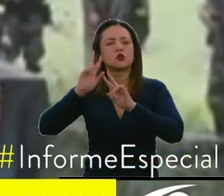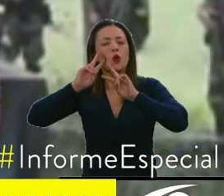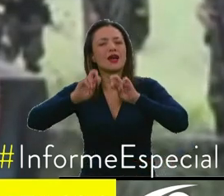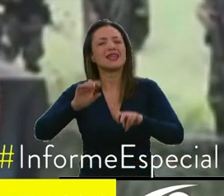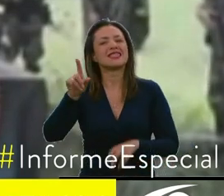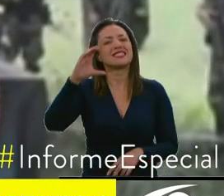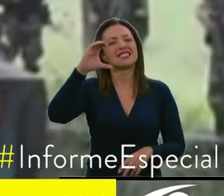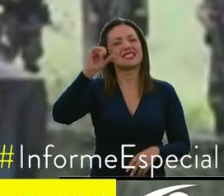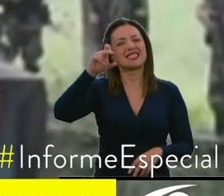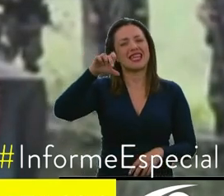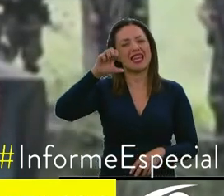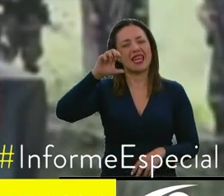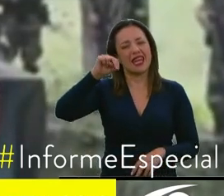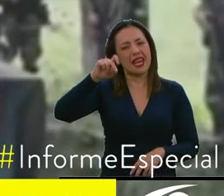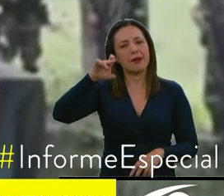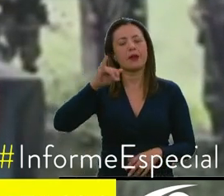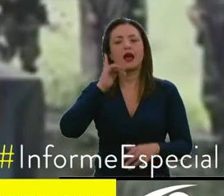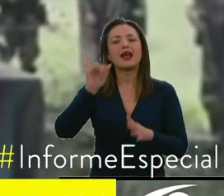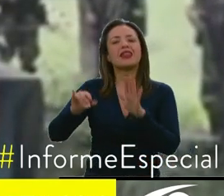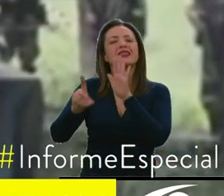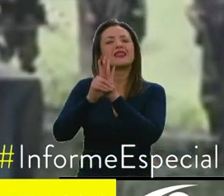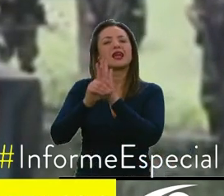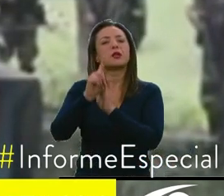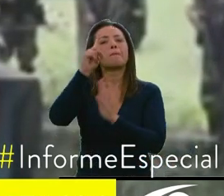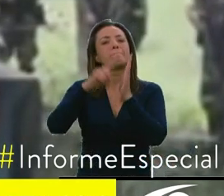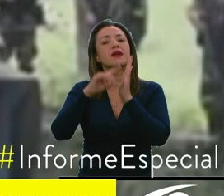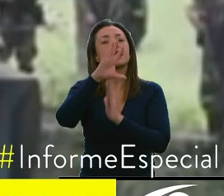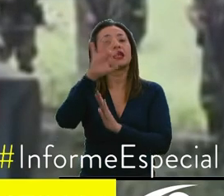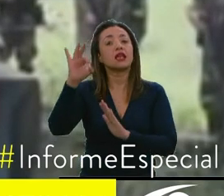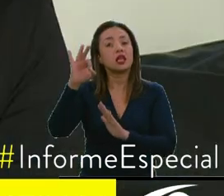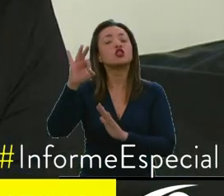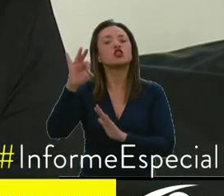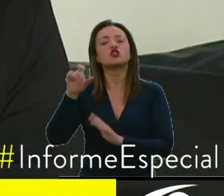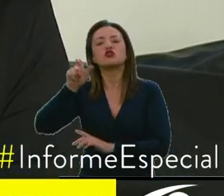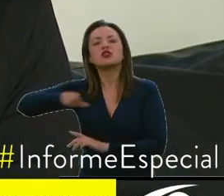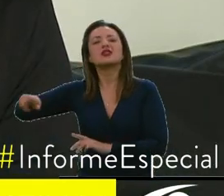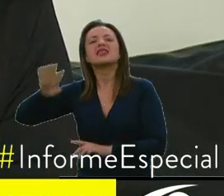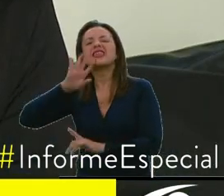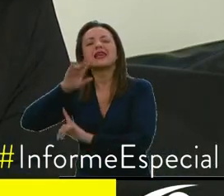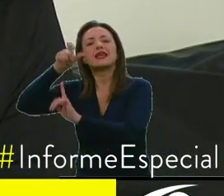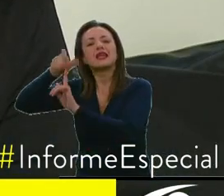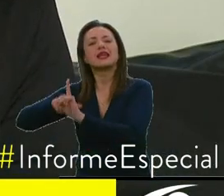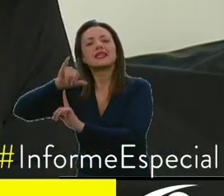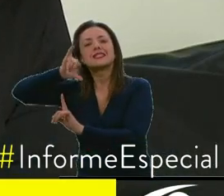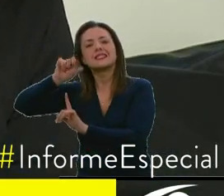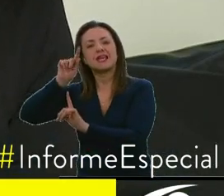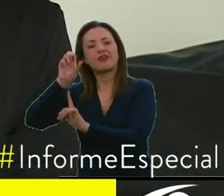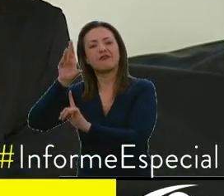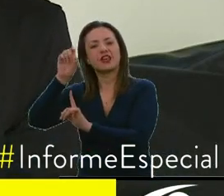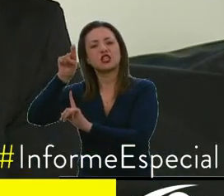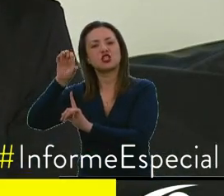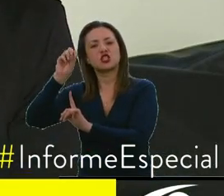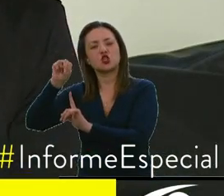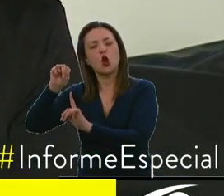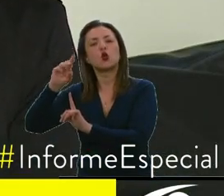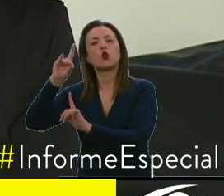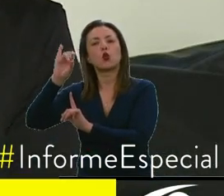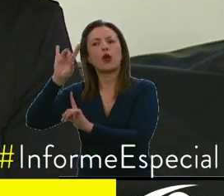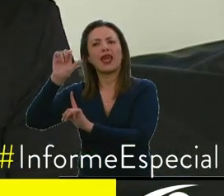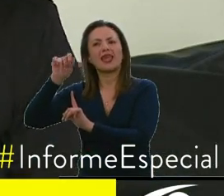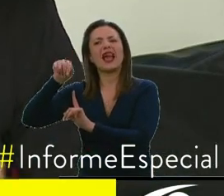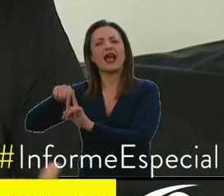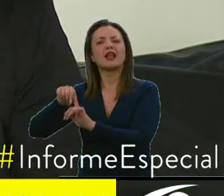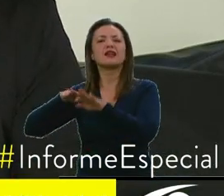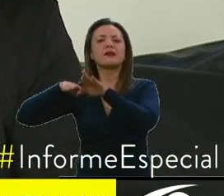la implementación del decreto 1500. Este decreto fue demandado por Jefferson Dueñas. Él representa a gremios muy poderosos